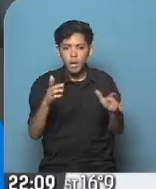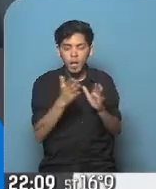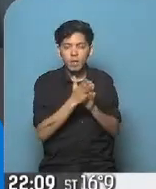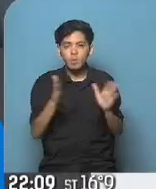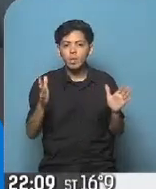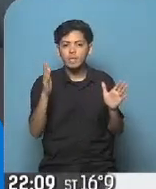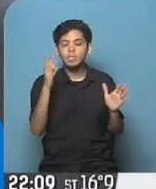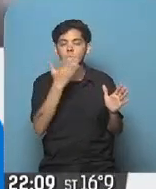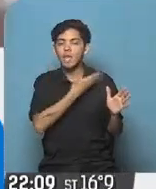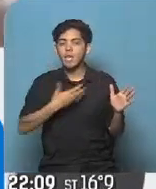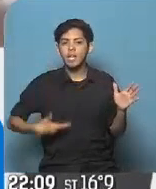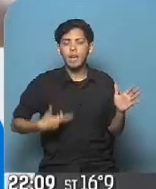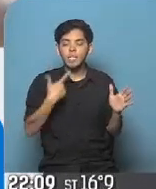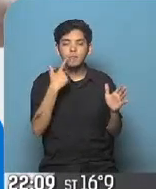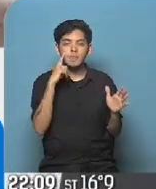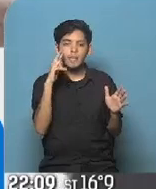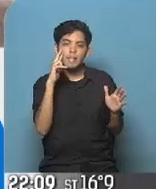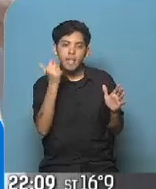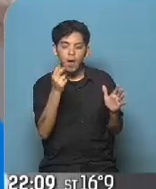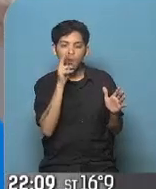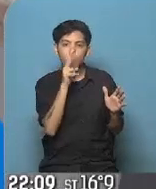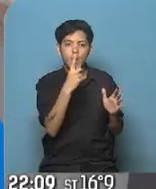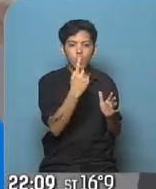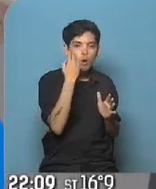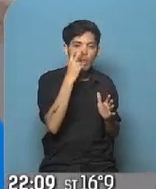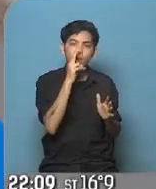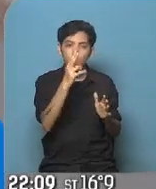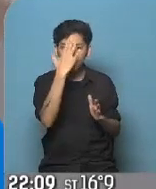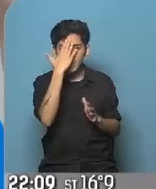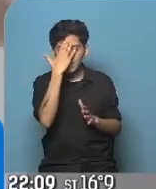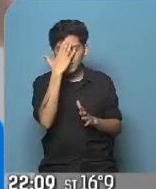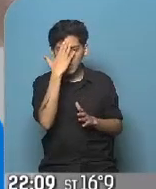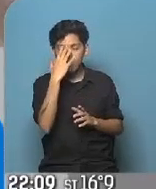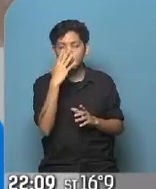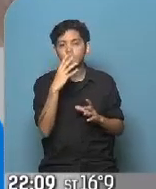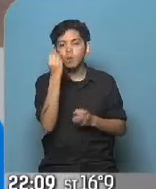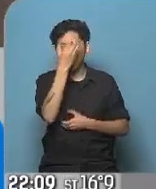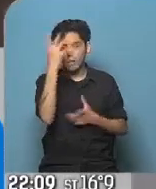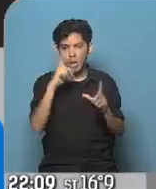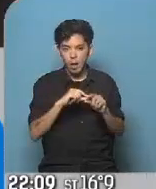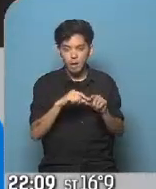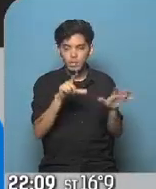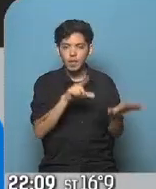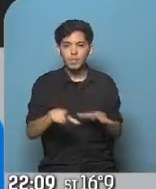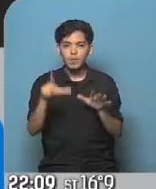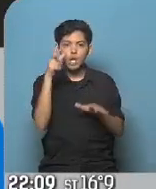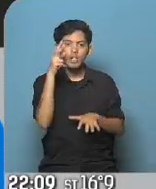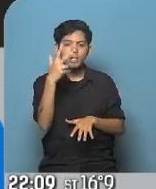en Siria, 2001-2015. Estos son números oficiales y demás. Son